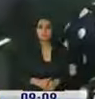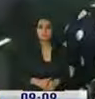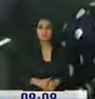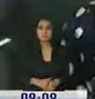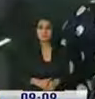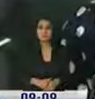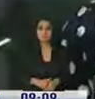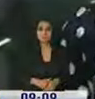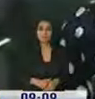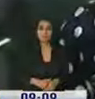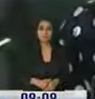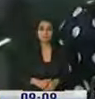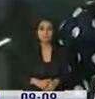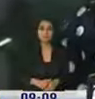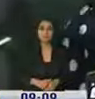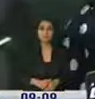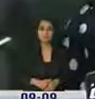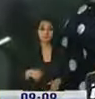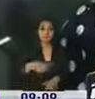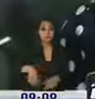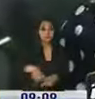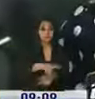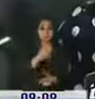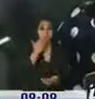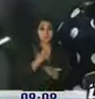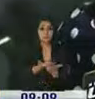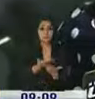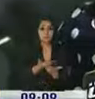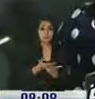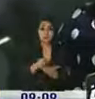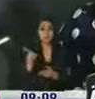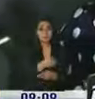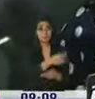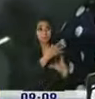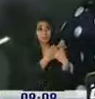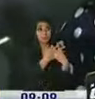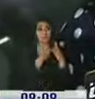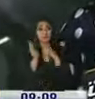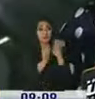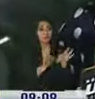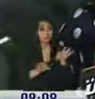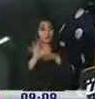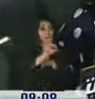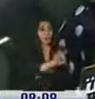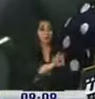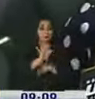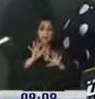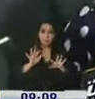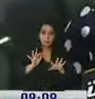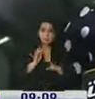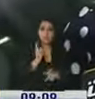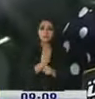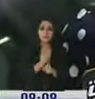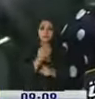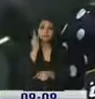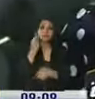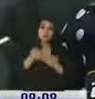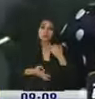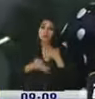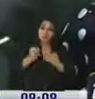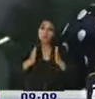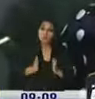Claros en argumentar el por qué no procedía en este caso una sustitución. La señora jueza recalcó esa